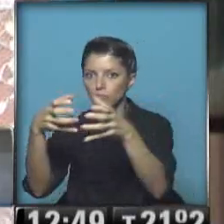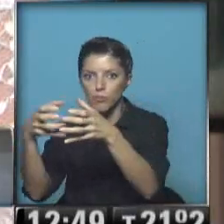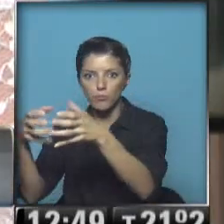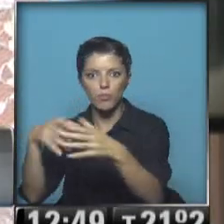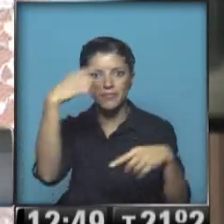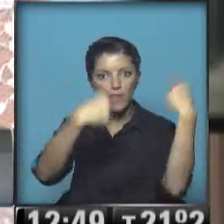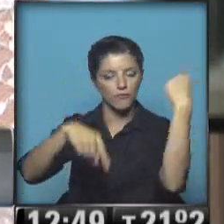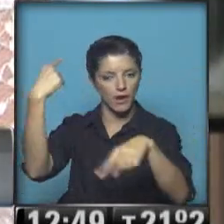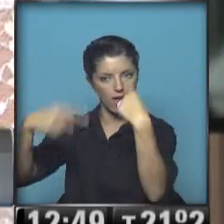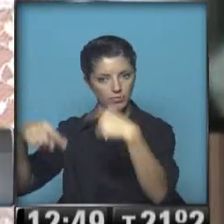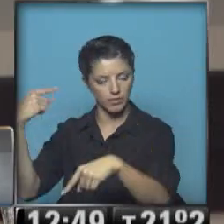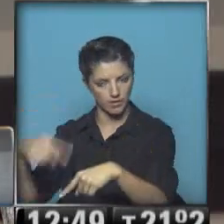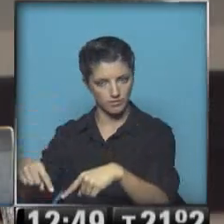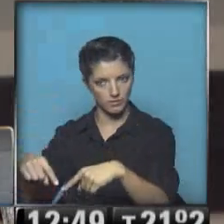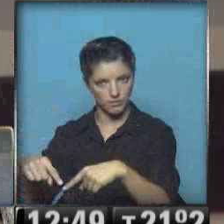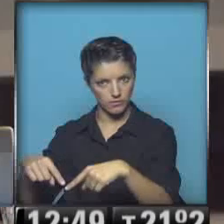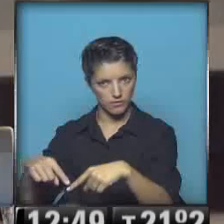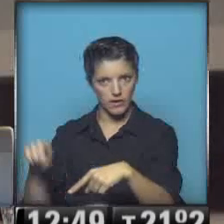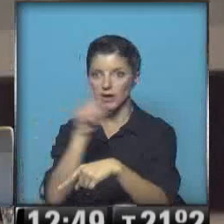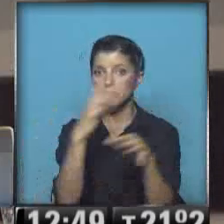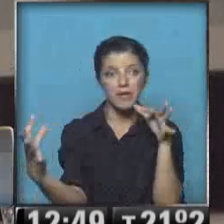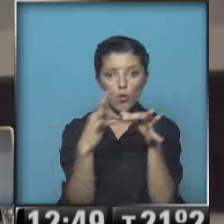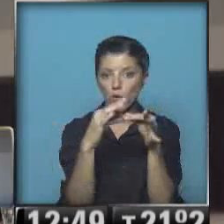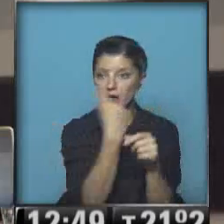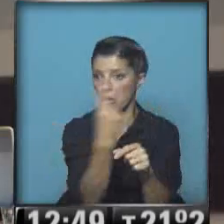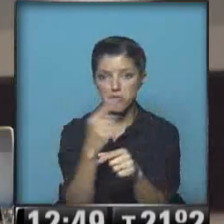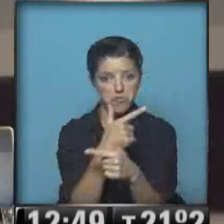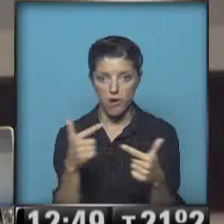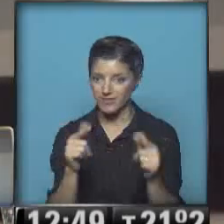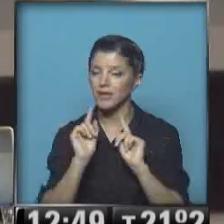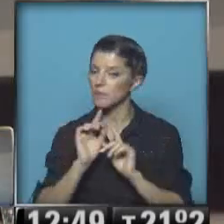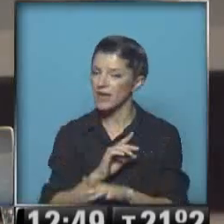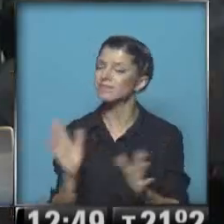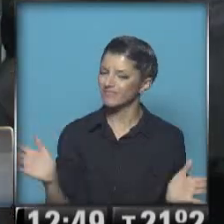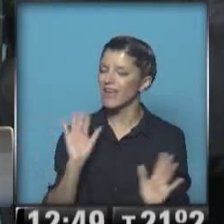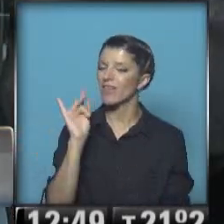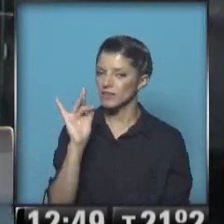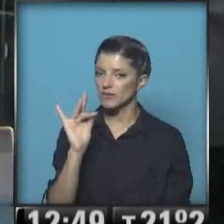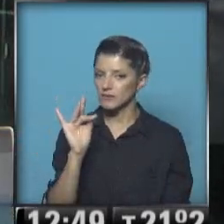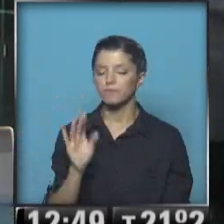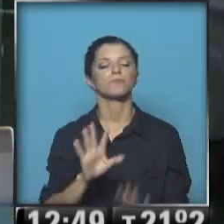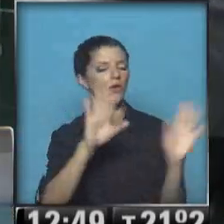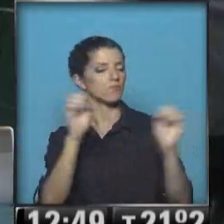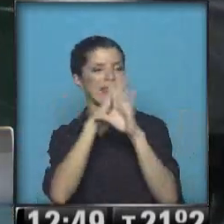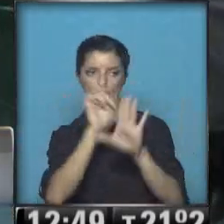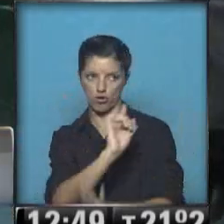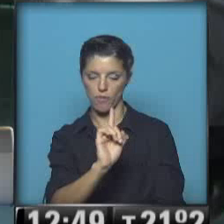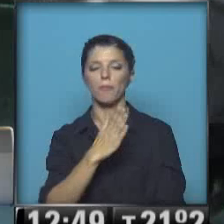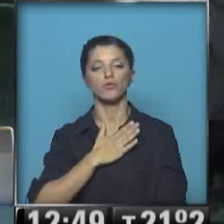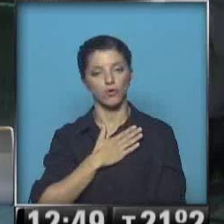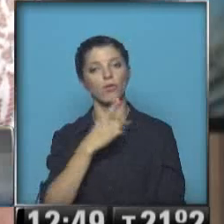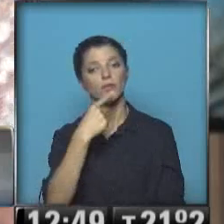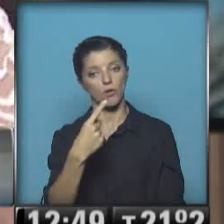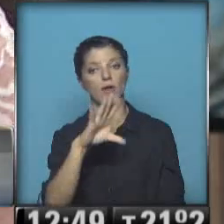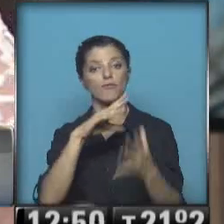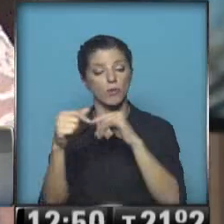formaciones autónomas que no están vinculadas entre ellos Es realmente compleo saber eso cl lo que yo quiero decir que hay una prensa alternativa